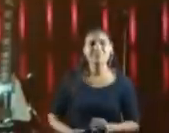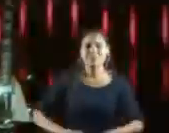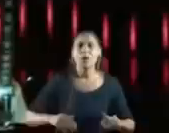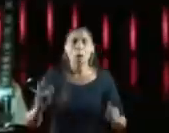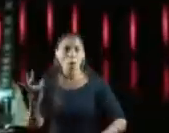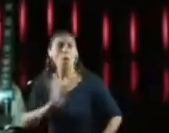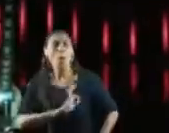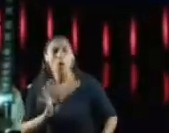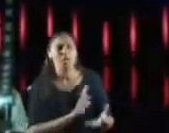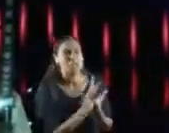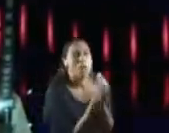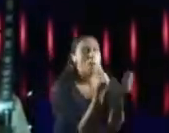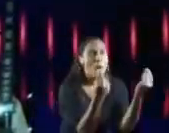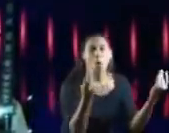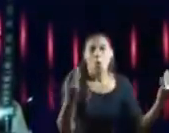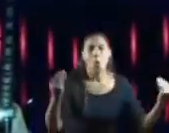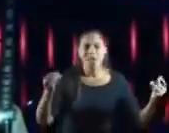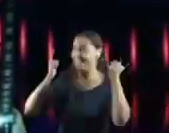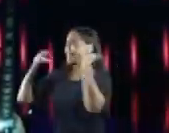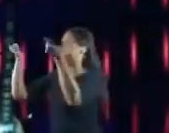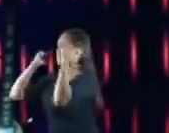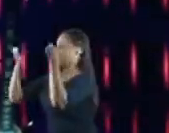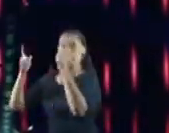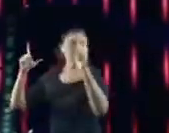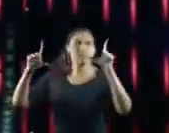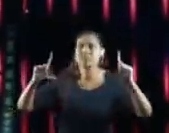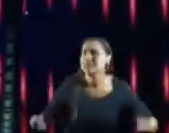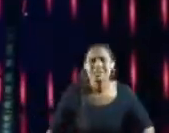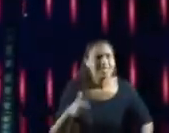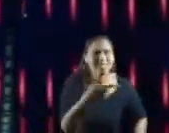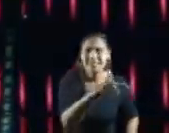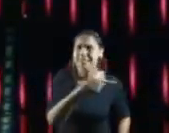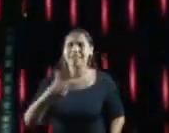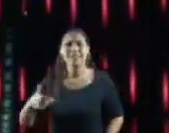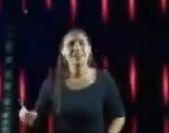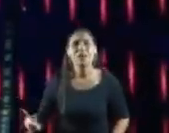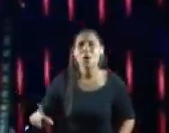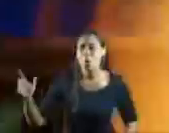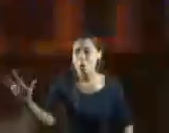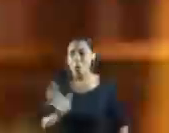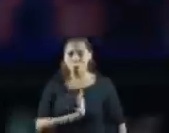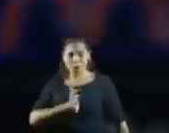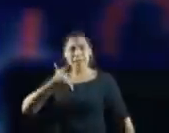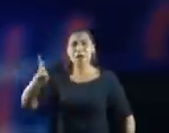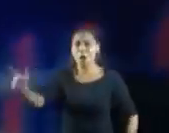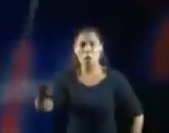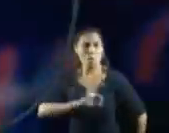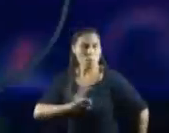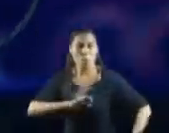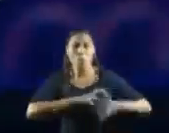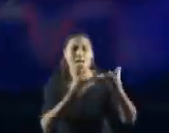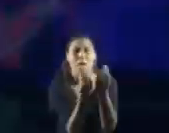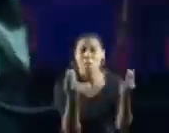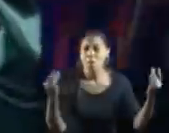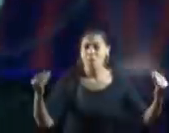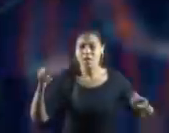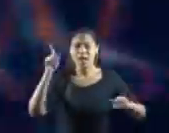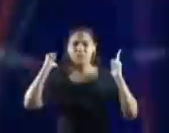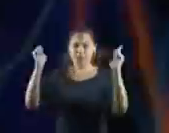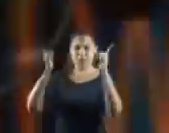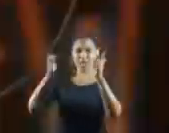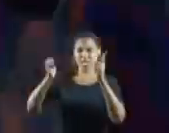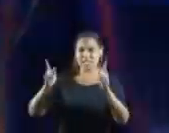Mucha policía, poca diversión. Un error, un error. Mucha policía, poca